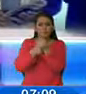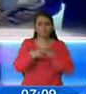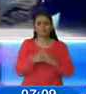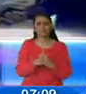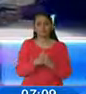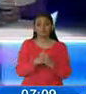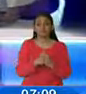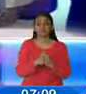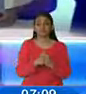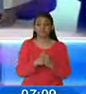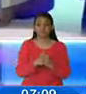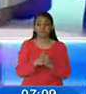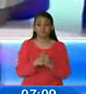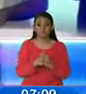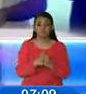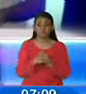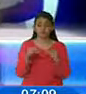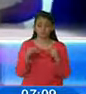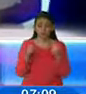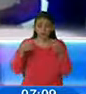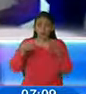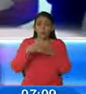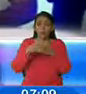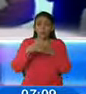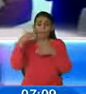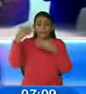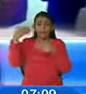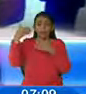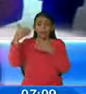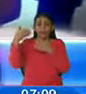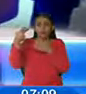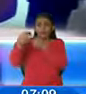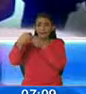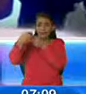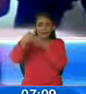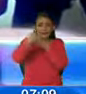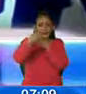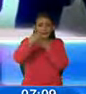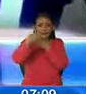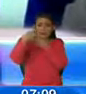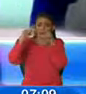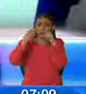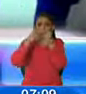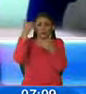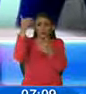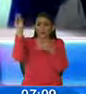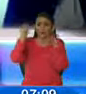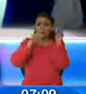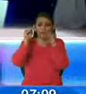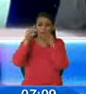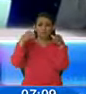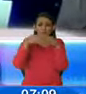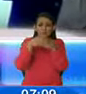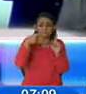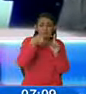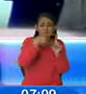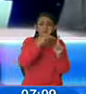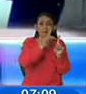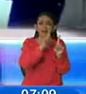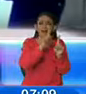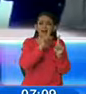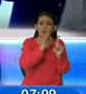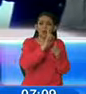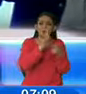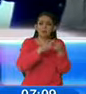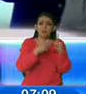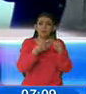la gobernabilidad, con el apoyo y la ayuda de mi gran amigo Paul Carrasco,